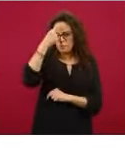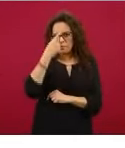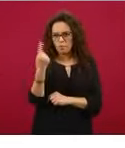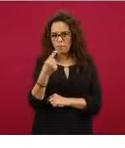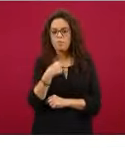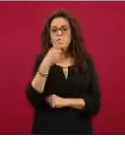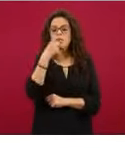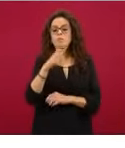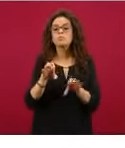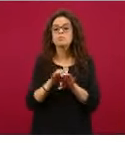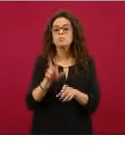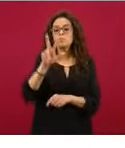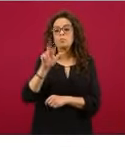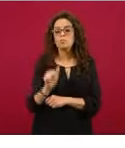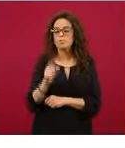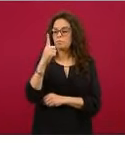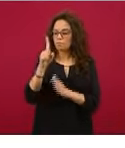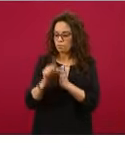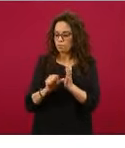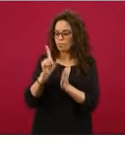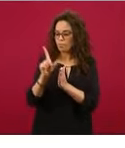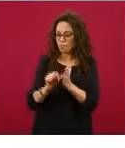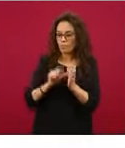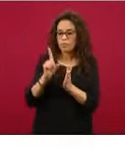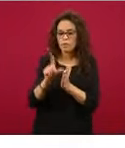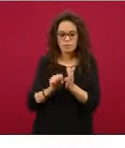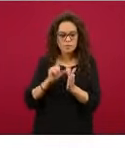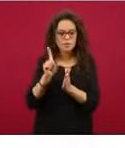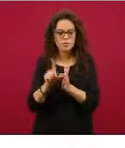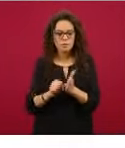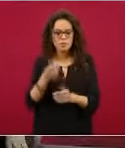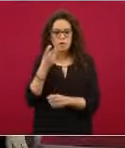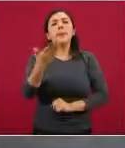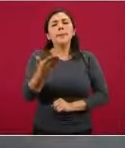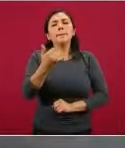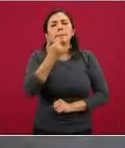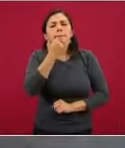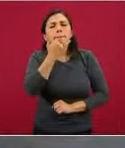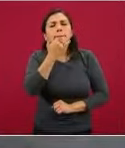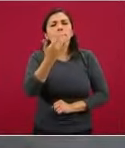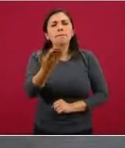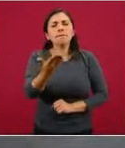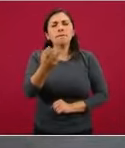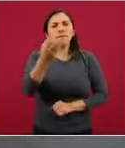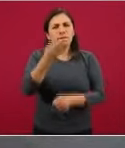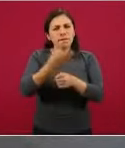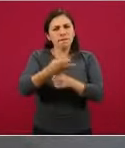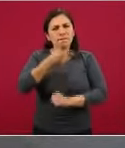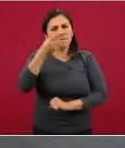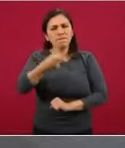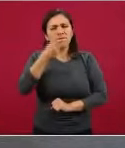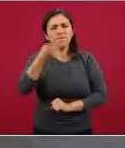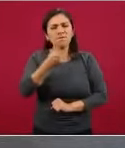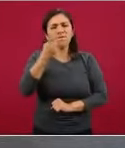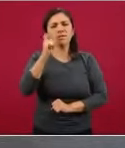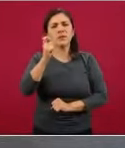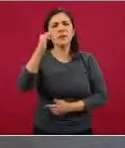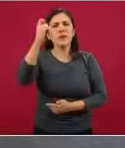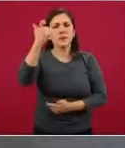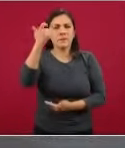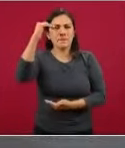cómo se ha comportado mes por mes y cuál ha sido el ahorro general que hemos tenido. Con esta